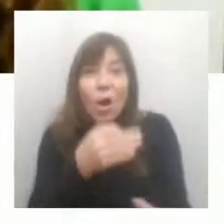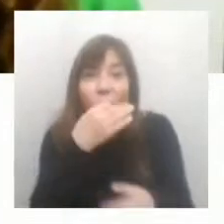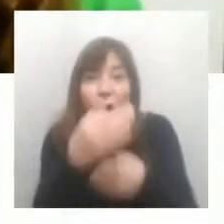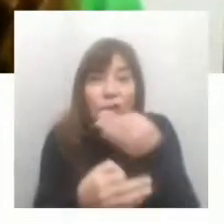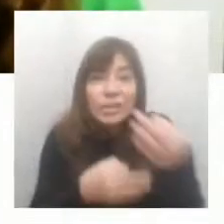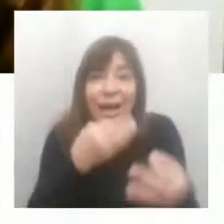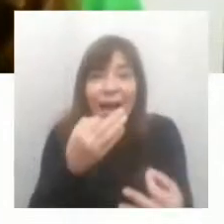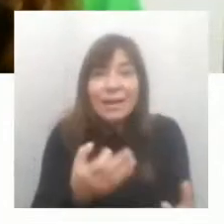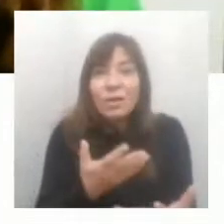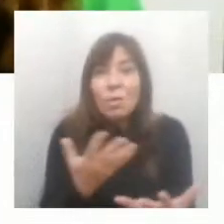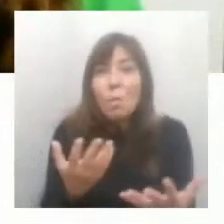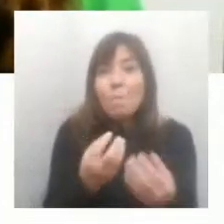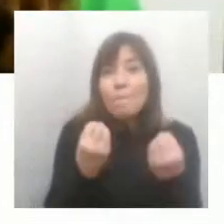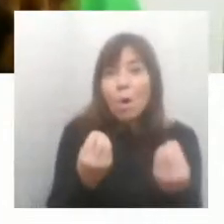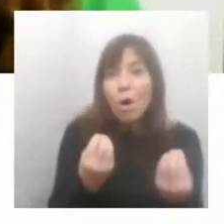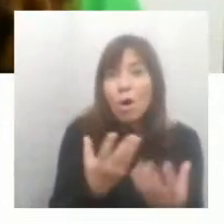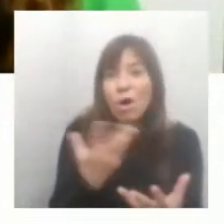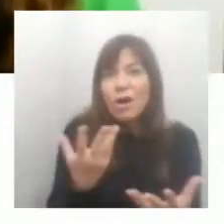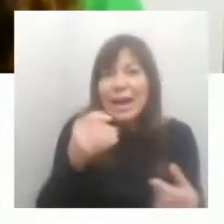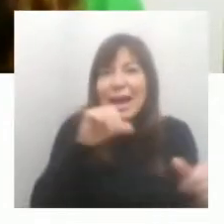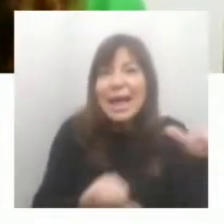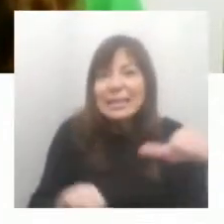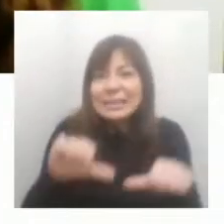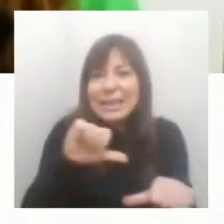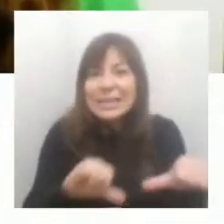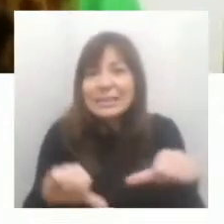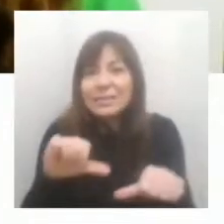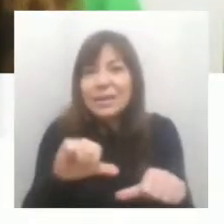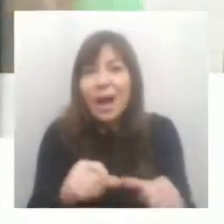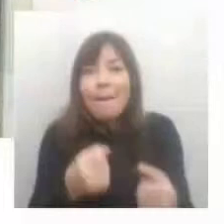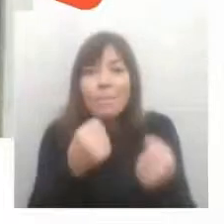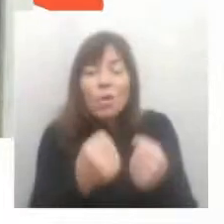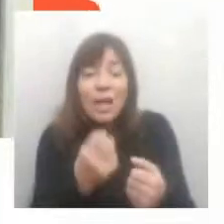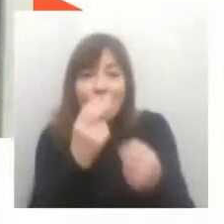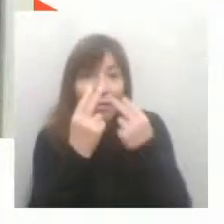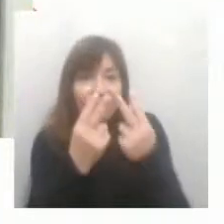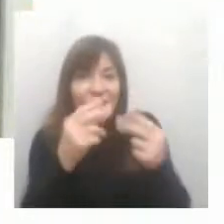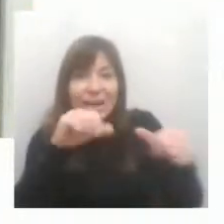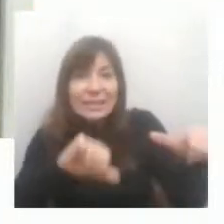sobre ¿cómo es la ciencia? ¿Cuál es la forma en que podemos ver la ciencia? Podemos ver distintos